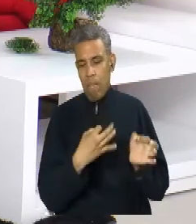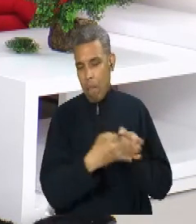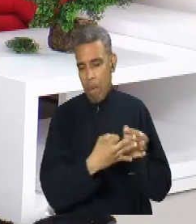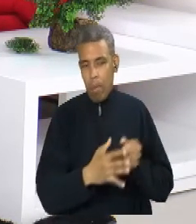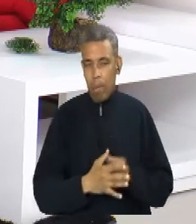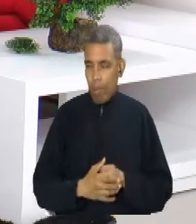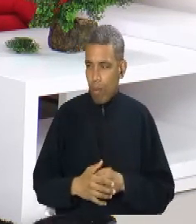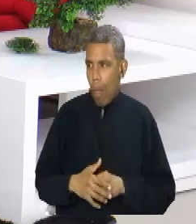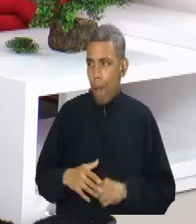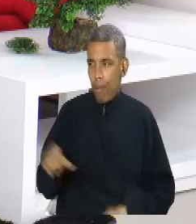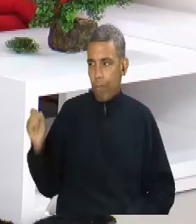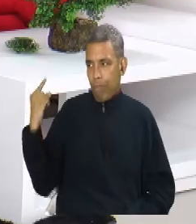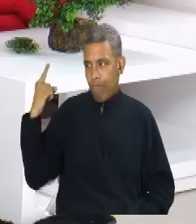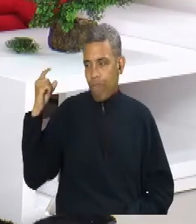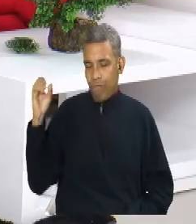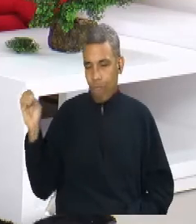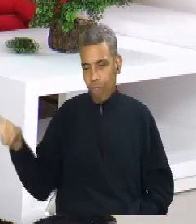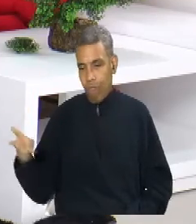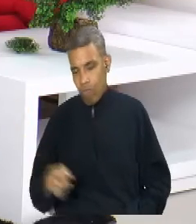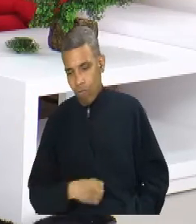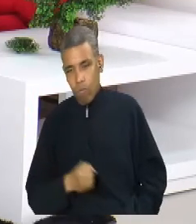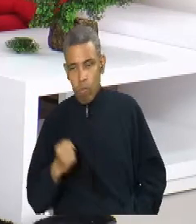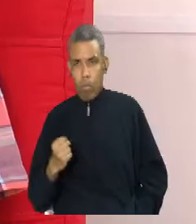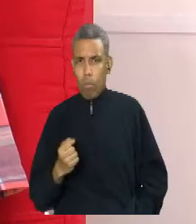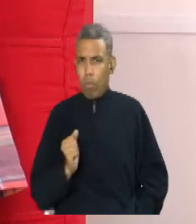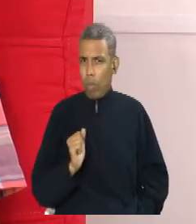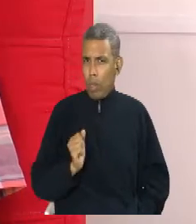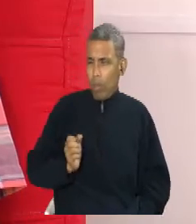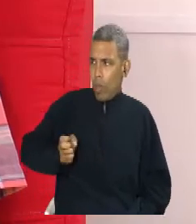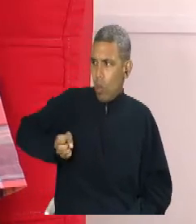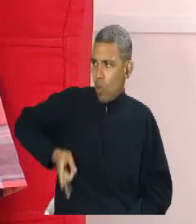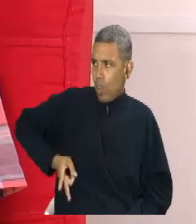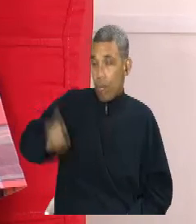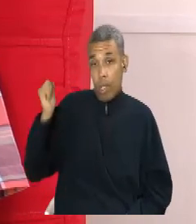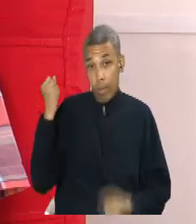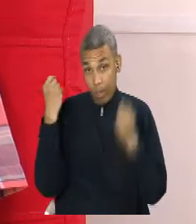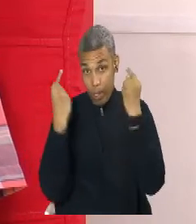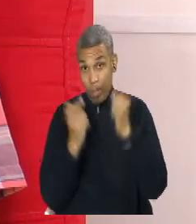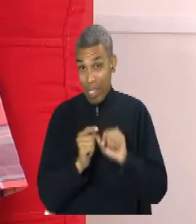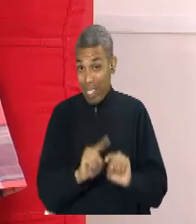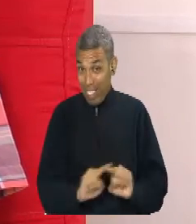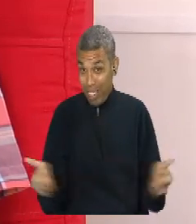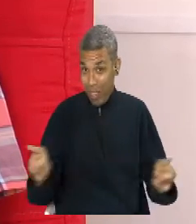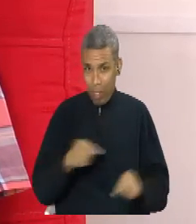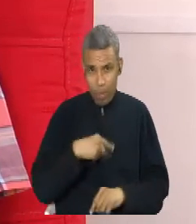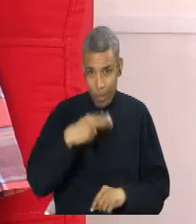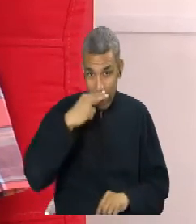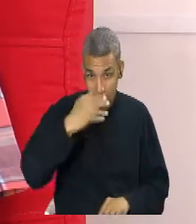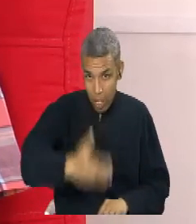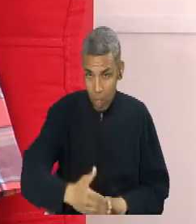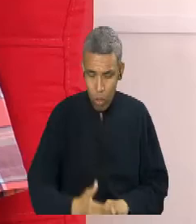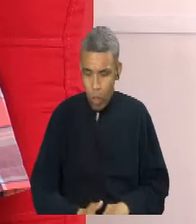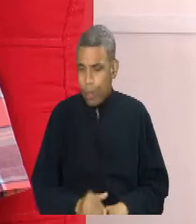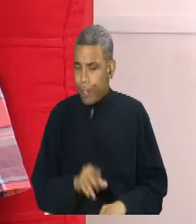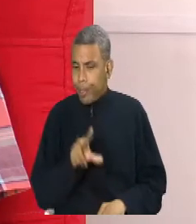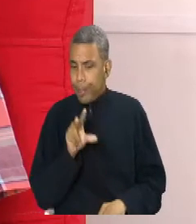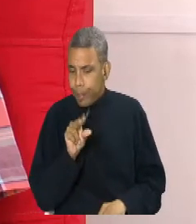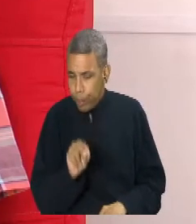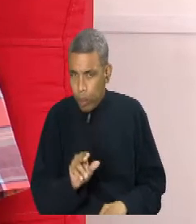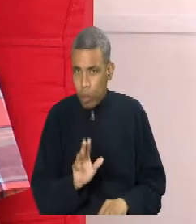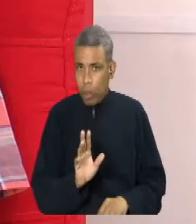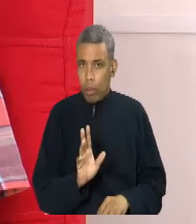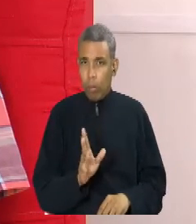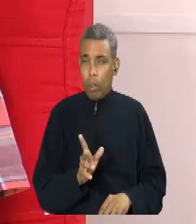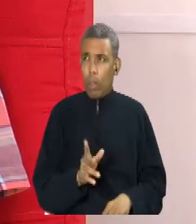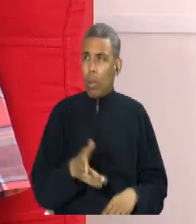el niño es más lúdico es más juguetón si no entiende las cosas como mandatos sino que las va a entender